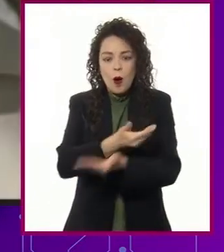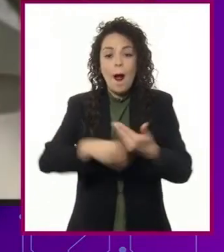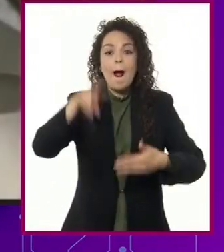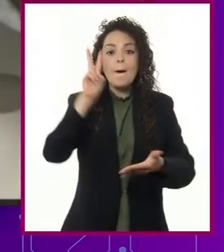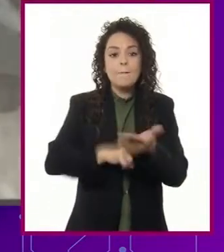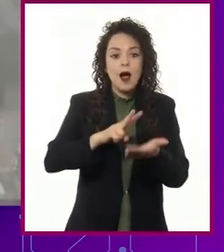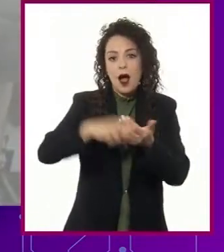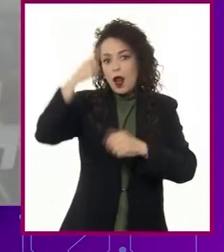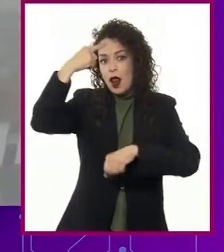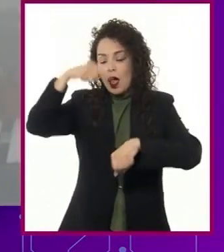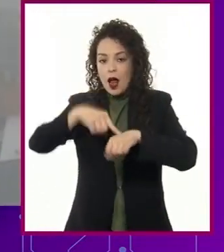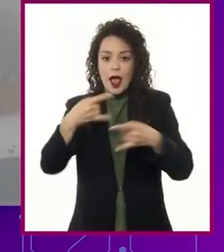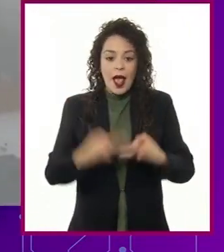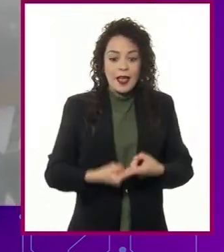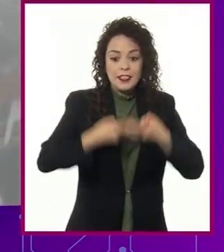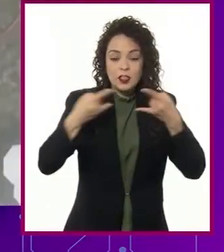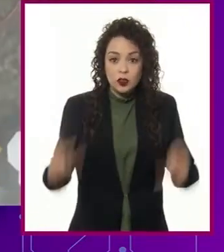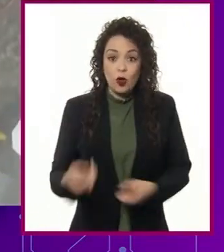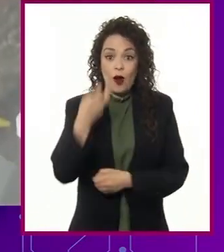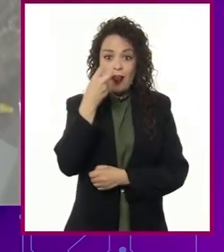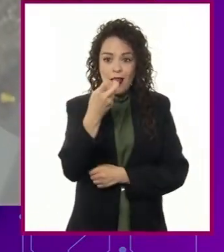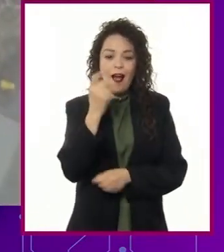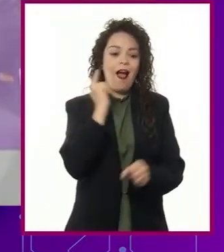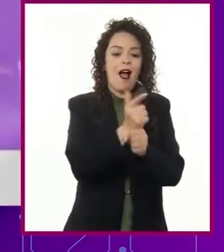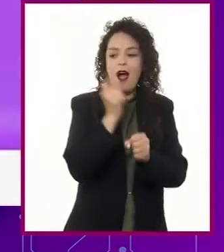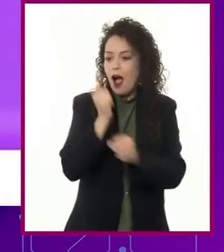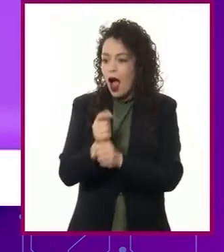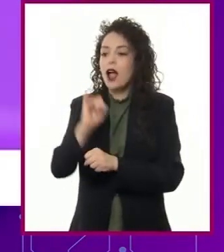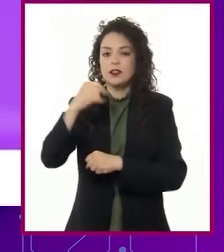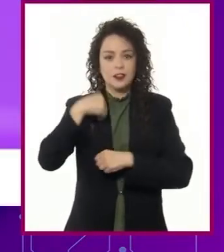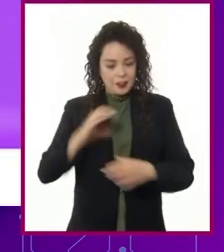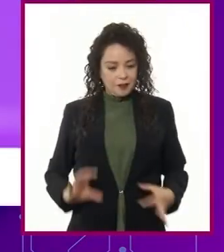lo que hay una identificación entre ellos y el grupo entre sí.